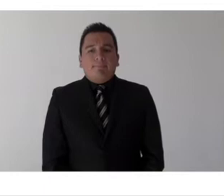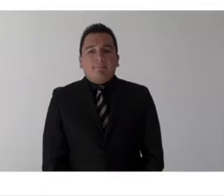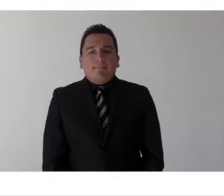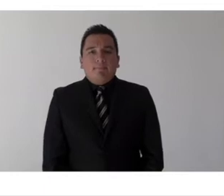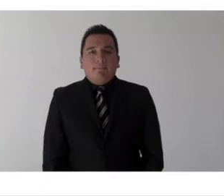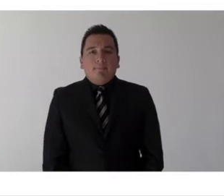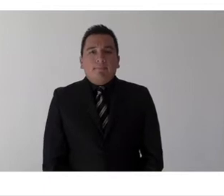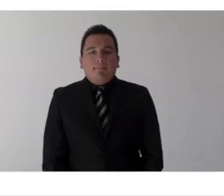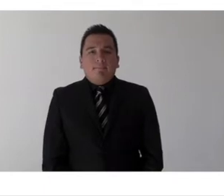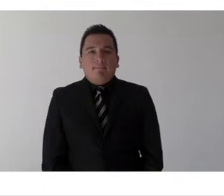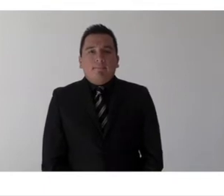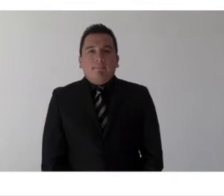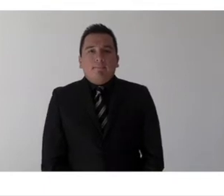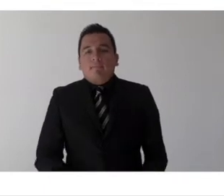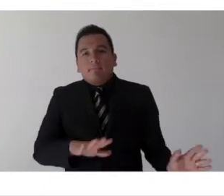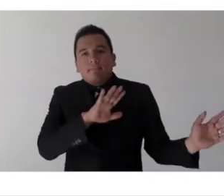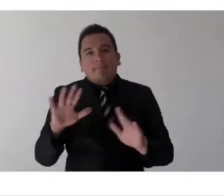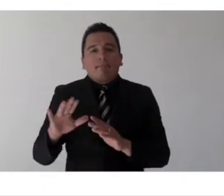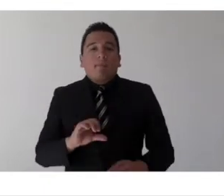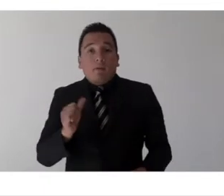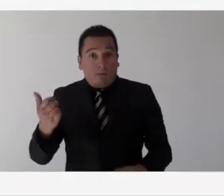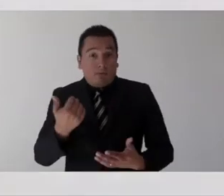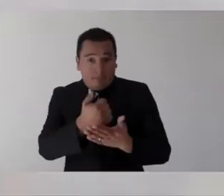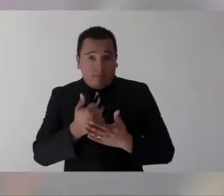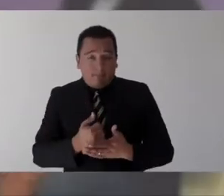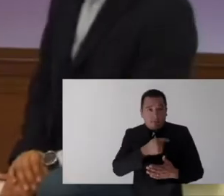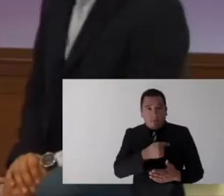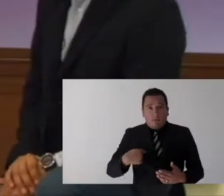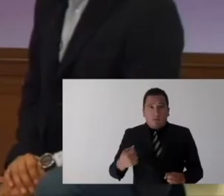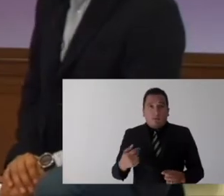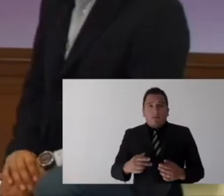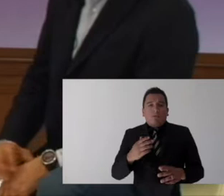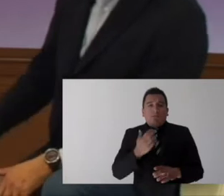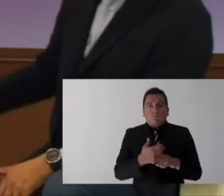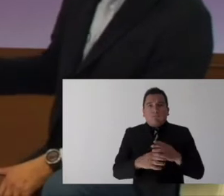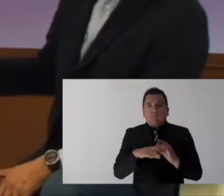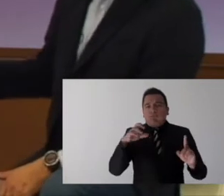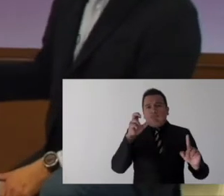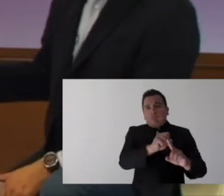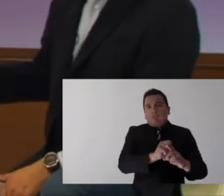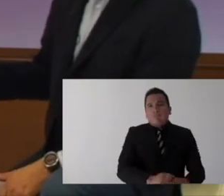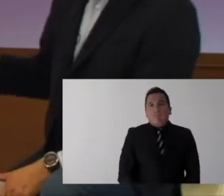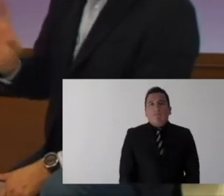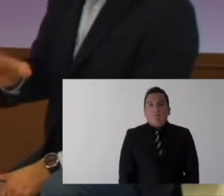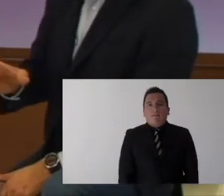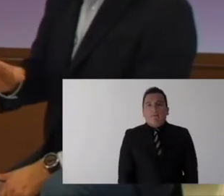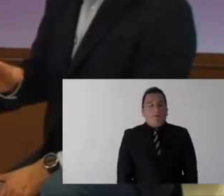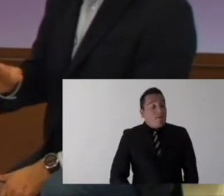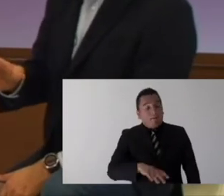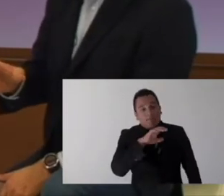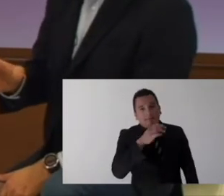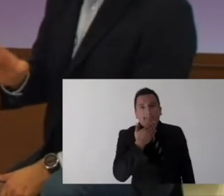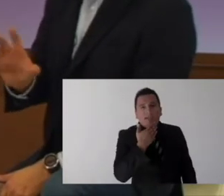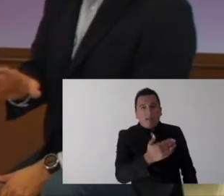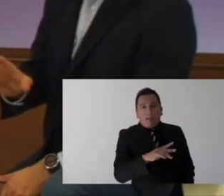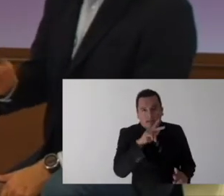el alcance y alcanzar los objetivos que tenemos dentro del movimiento. Si no tienes inconveniente, Luis, con esto nos quedamos. Vamos a un corte, ha llegado el